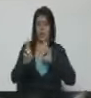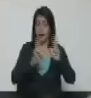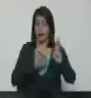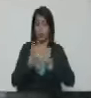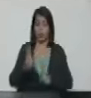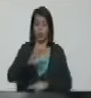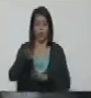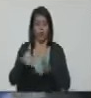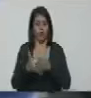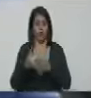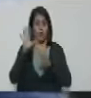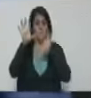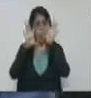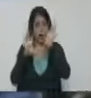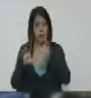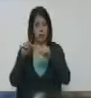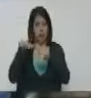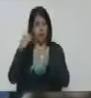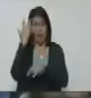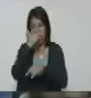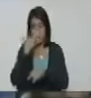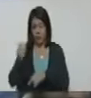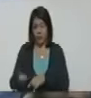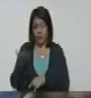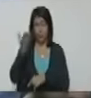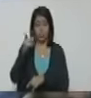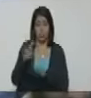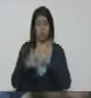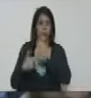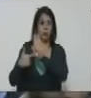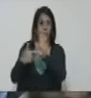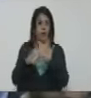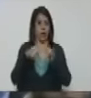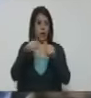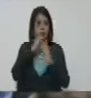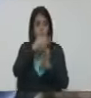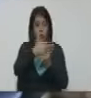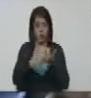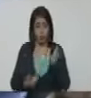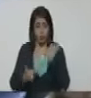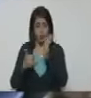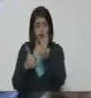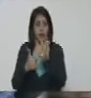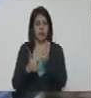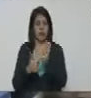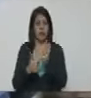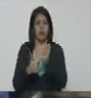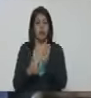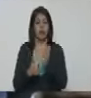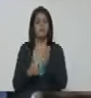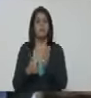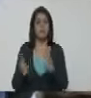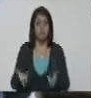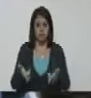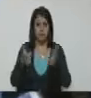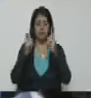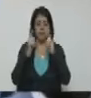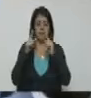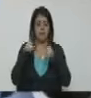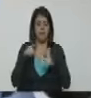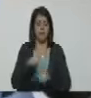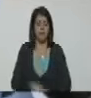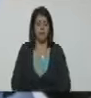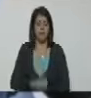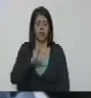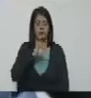relacionarnos con naciones de África, venimos nosotros a presentar este informe en el cual autorizamos